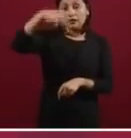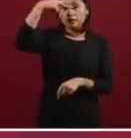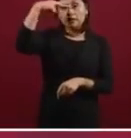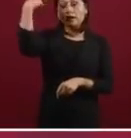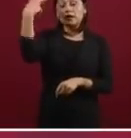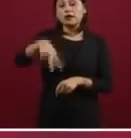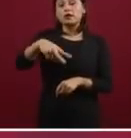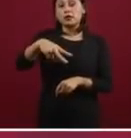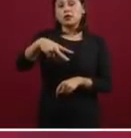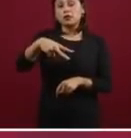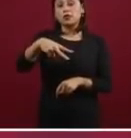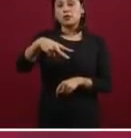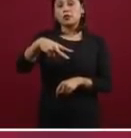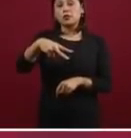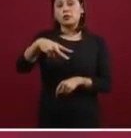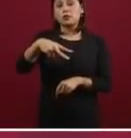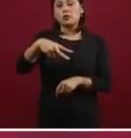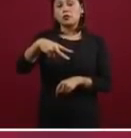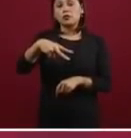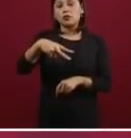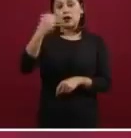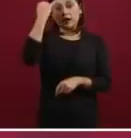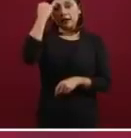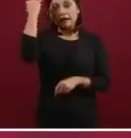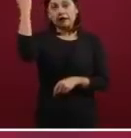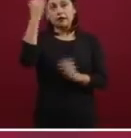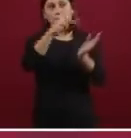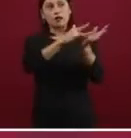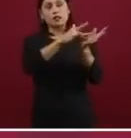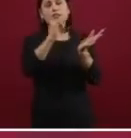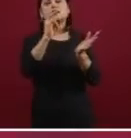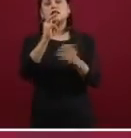también la adopción d